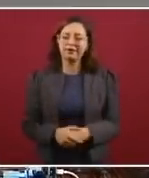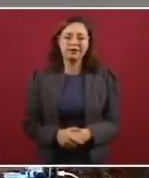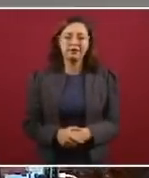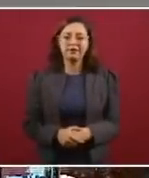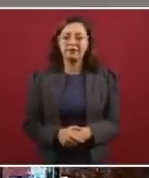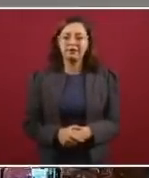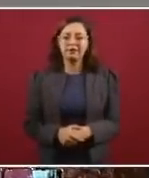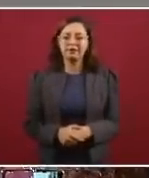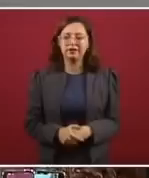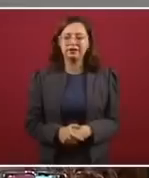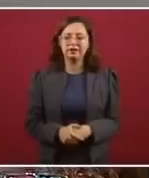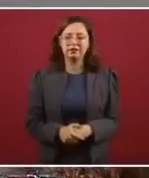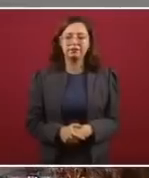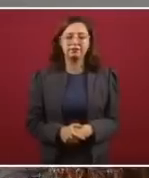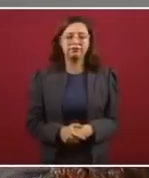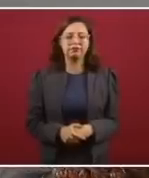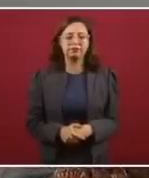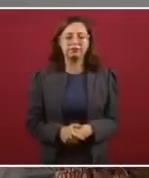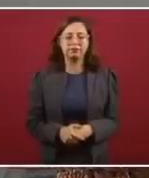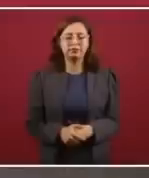la excelencia.